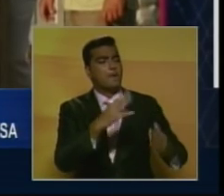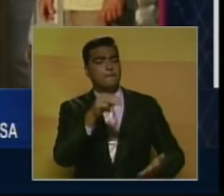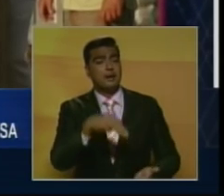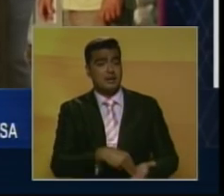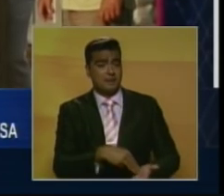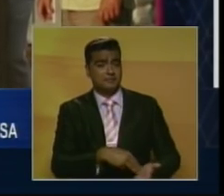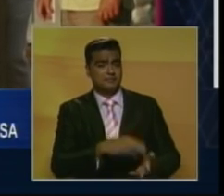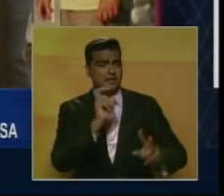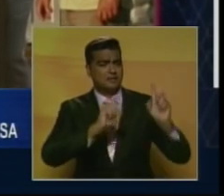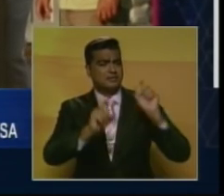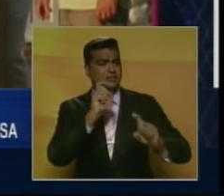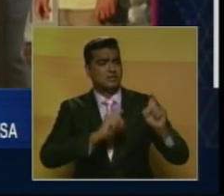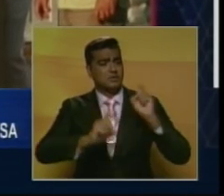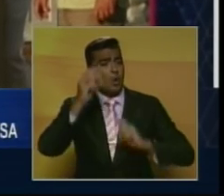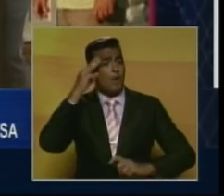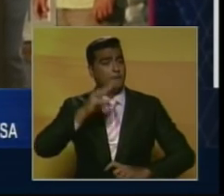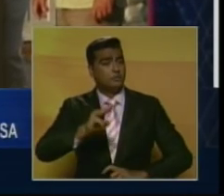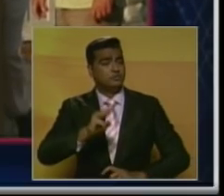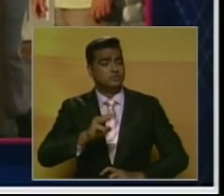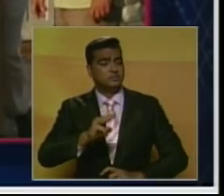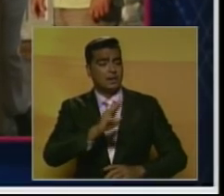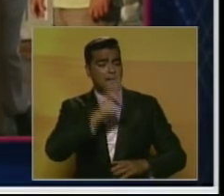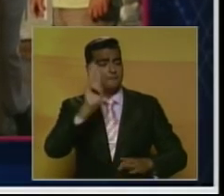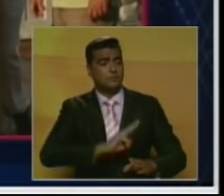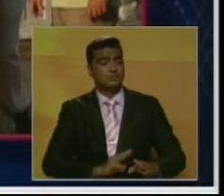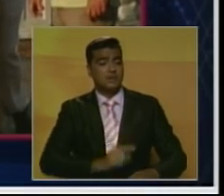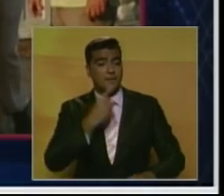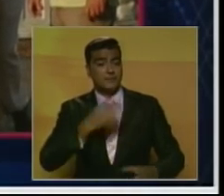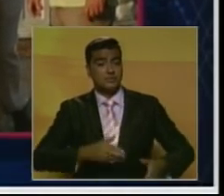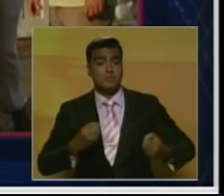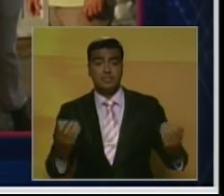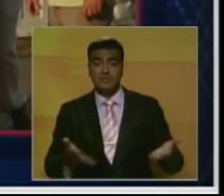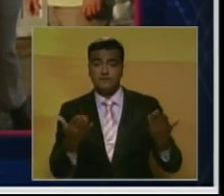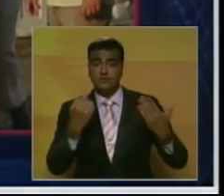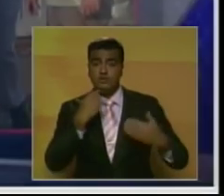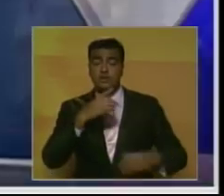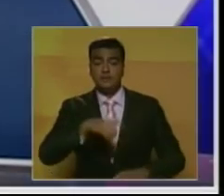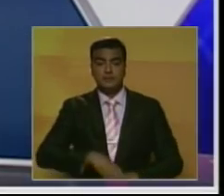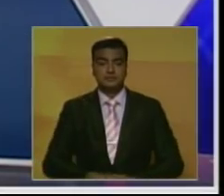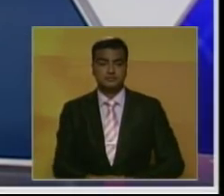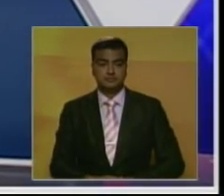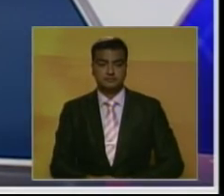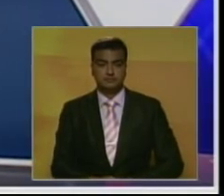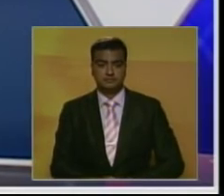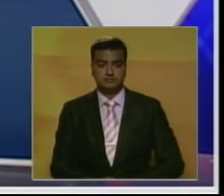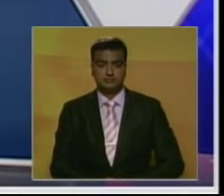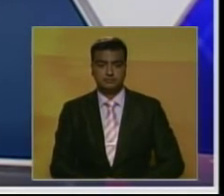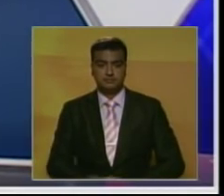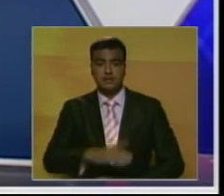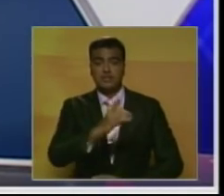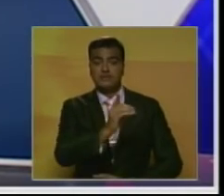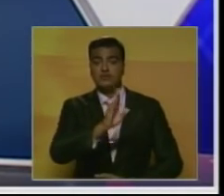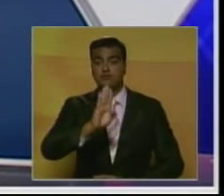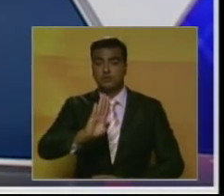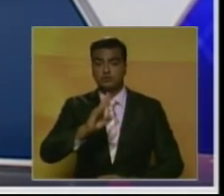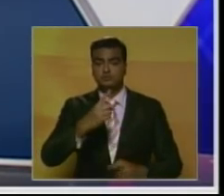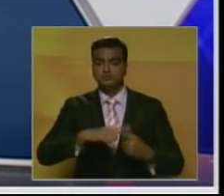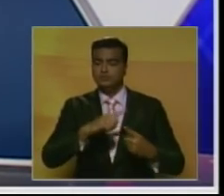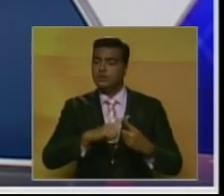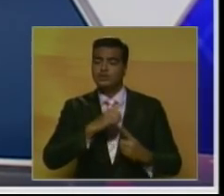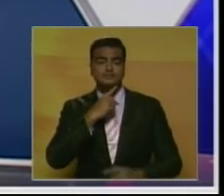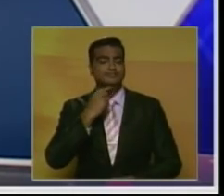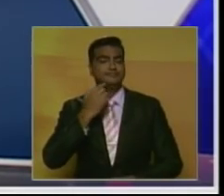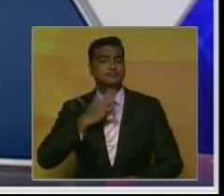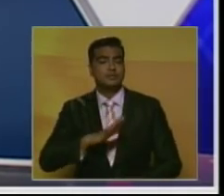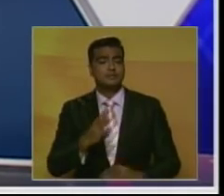donde enseñó música y fundó un coro infantil para difundir la música venezolana. Y seguimos con David Bowie, otra pérdida